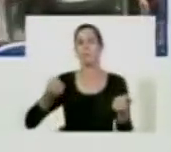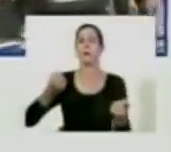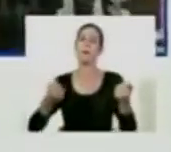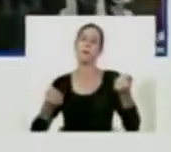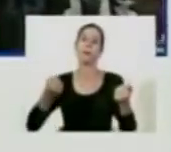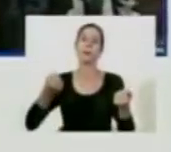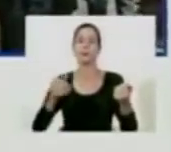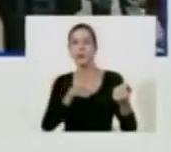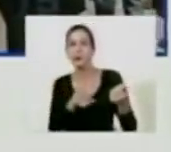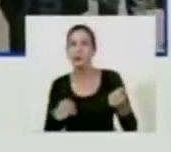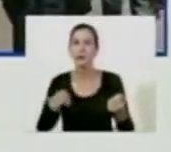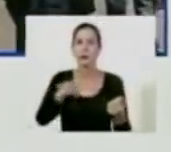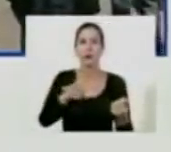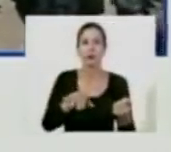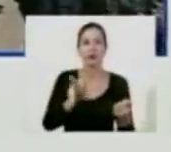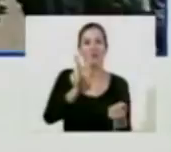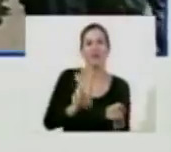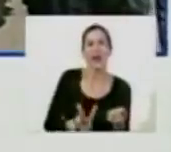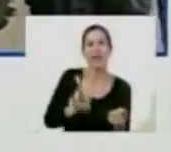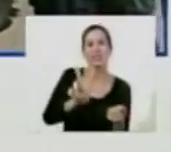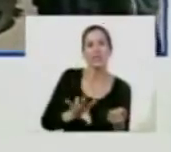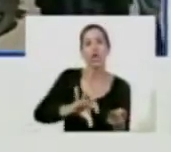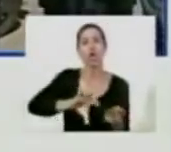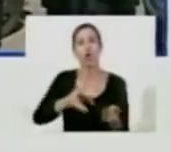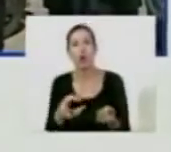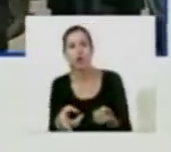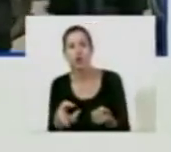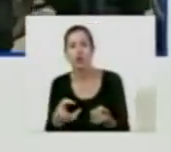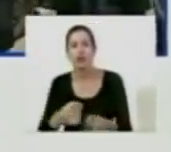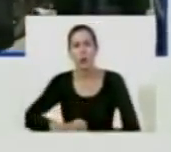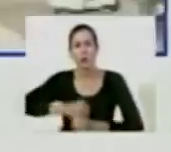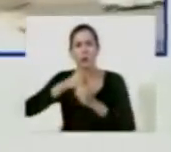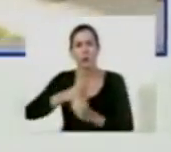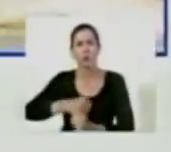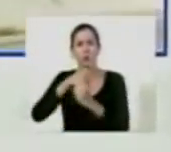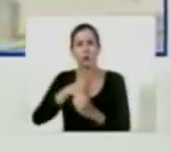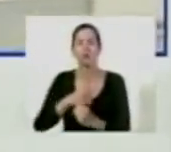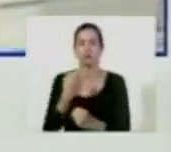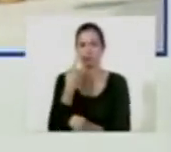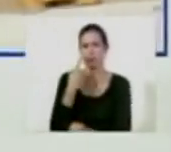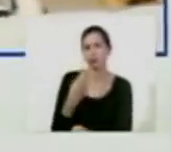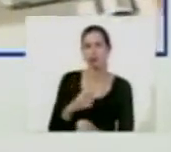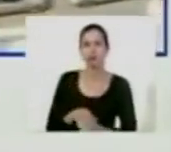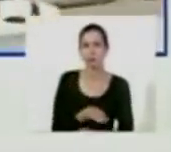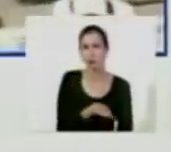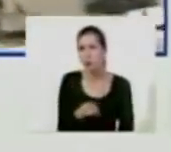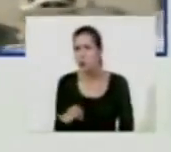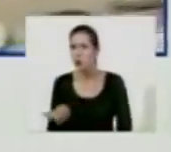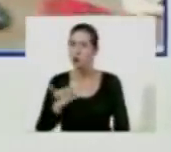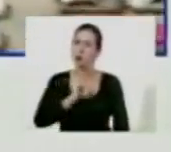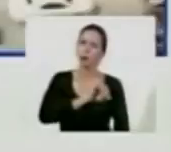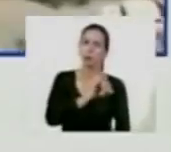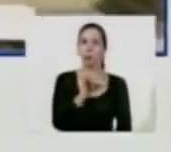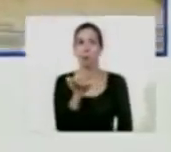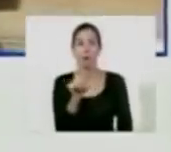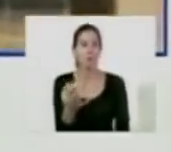valle, coche, la Rinconada, y vimos a